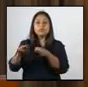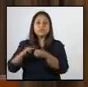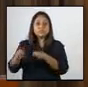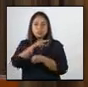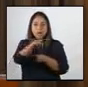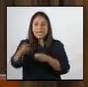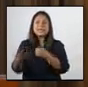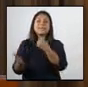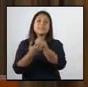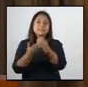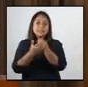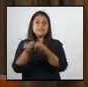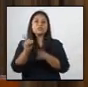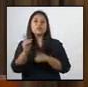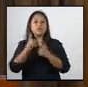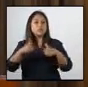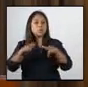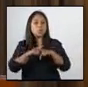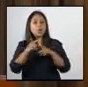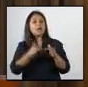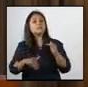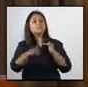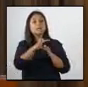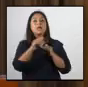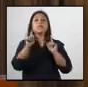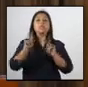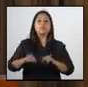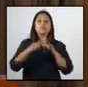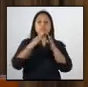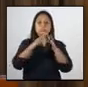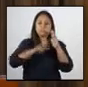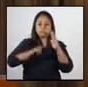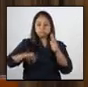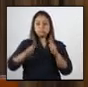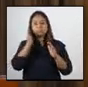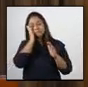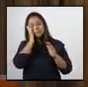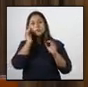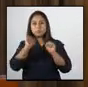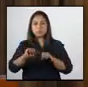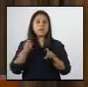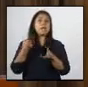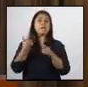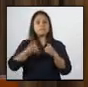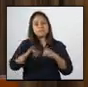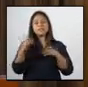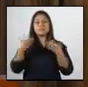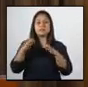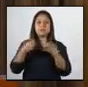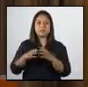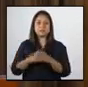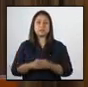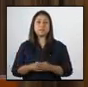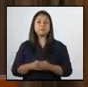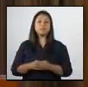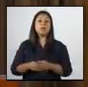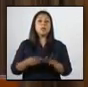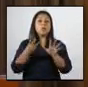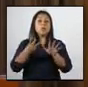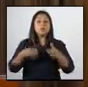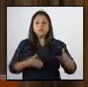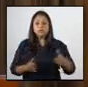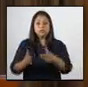donde les indicarán gustosamente en lugares donde podrán albergarse mientras dure la emergencia 8 carreteras a nivel